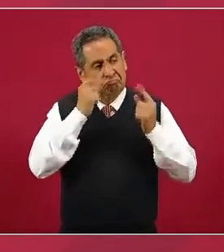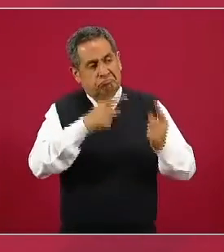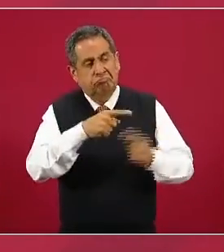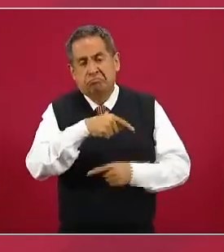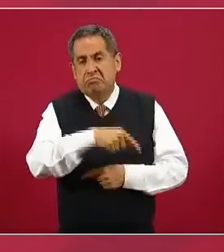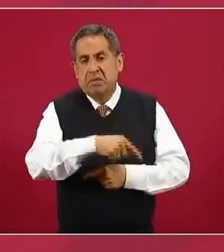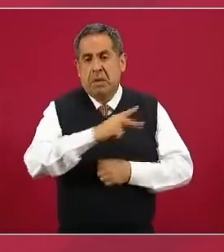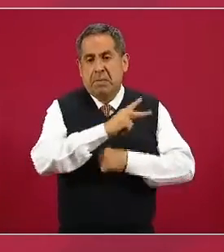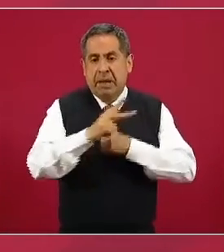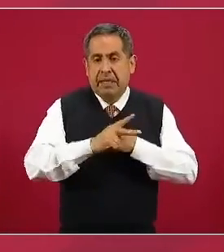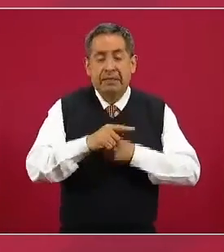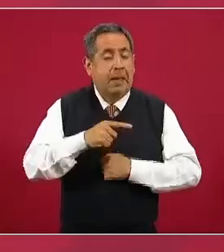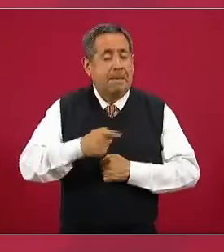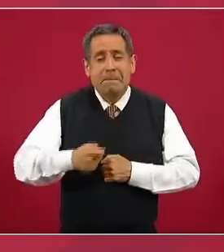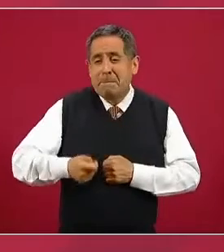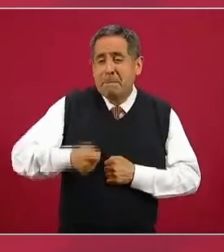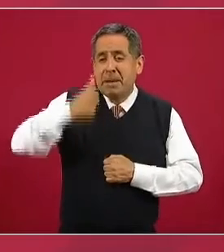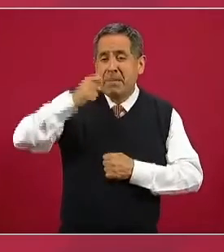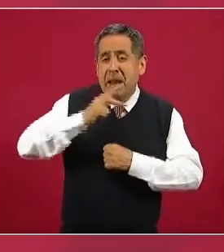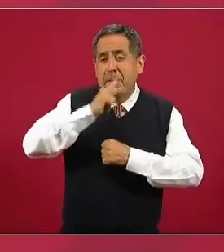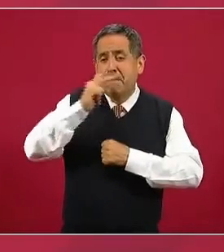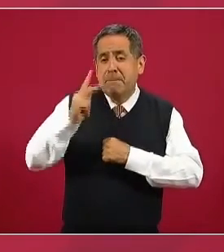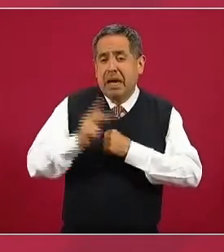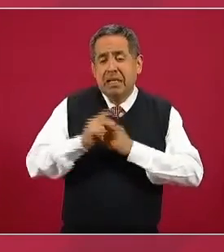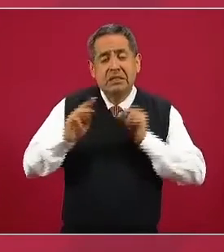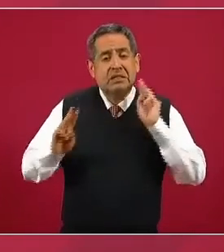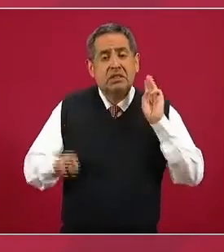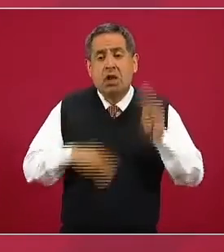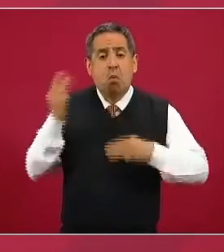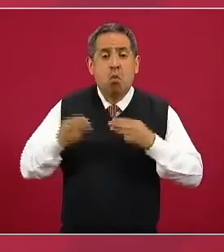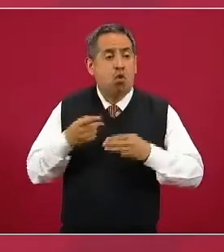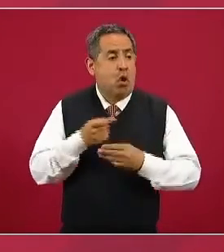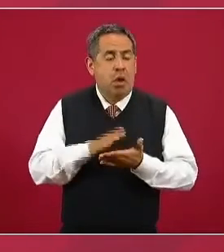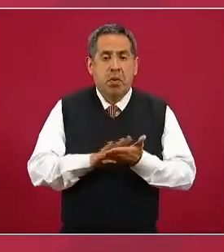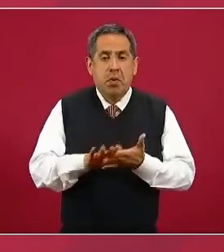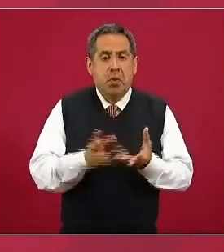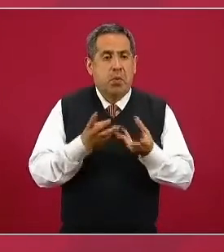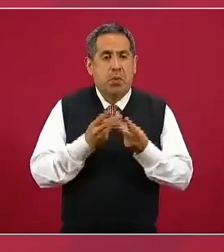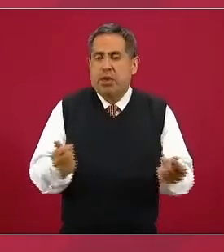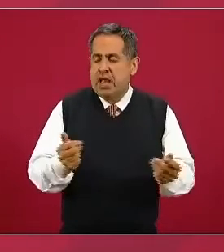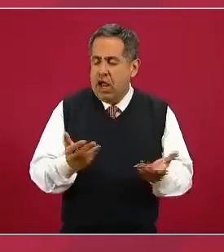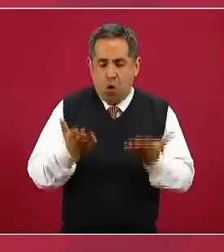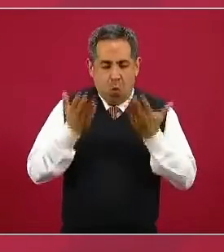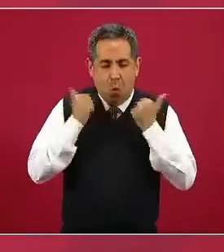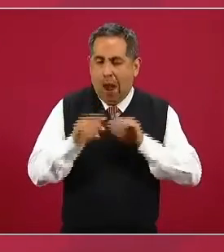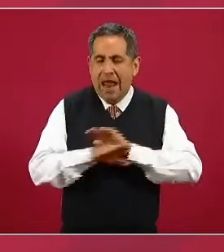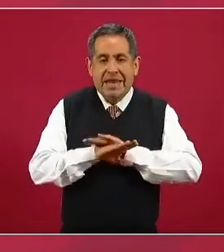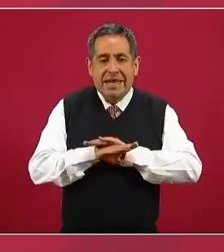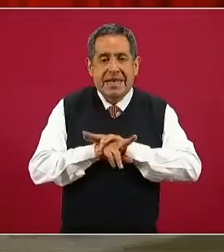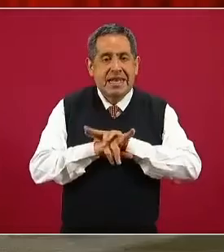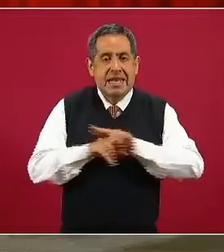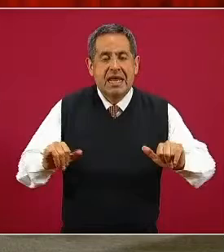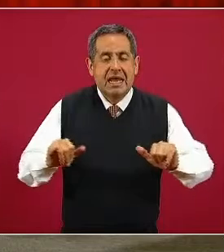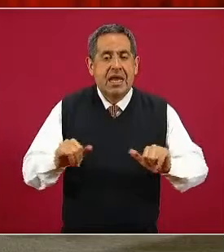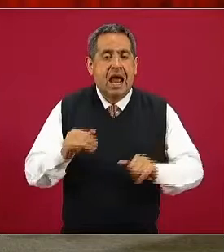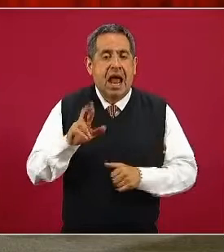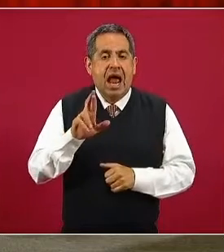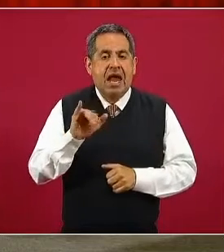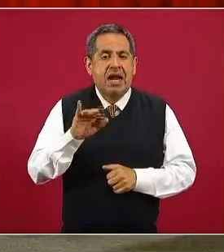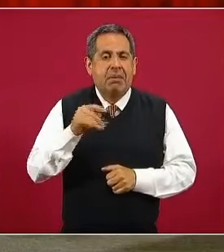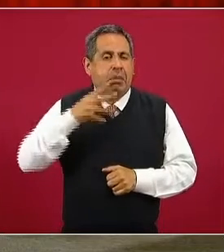Salud como el primer país del mundo que logró eliminar la rabia transmitida por perros y